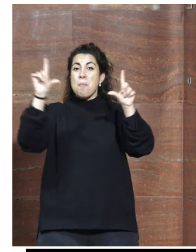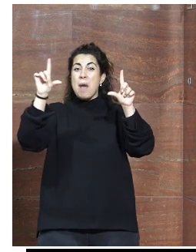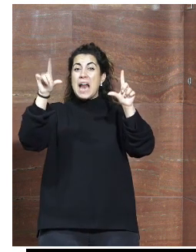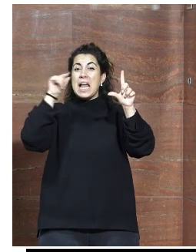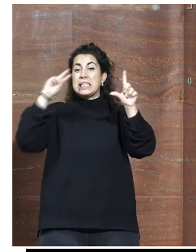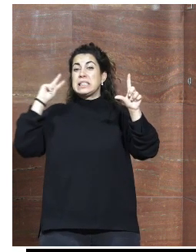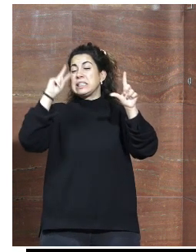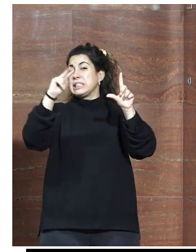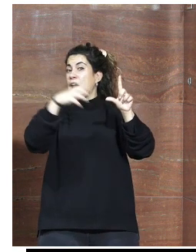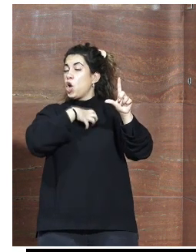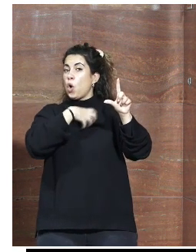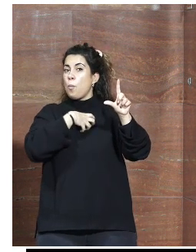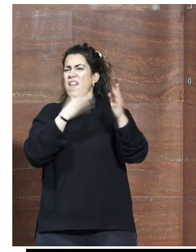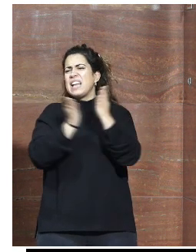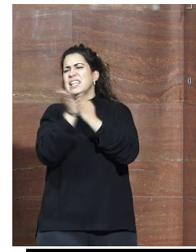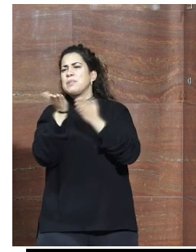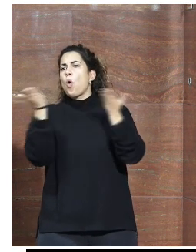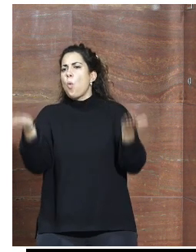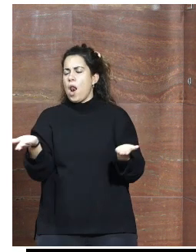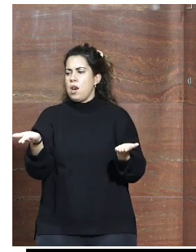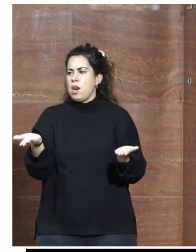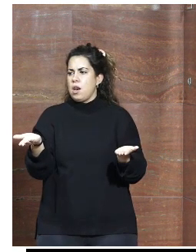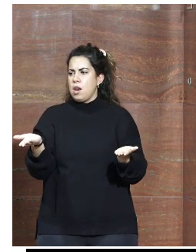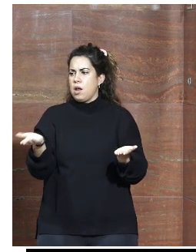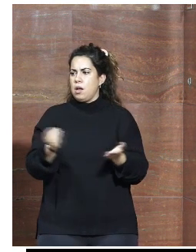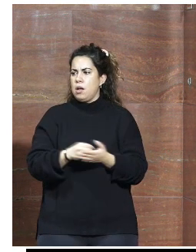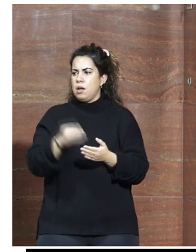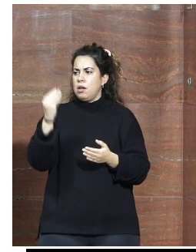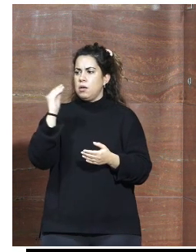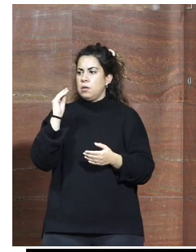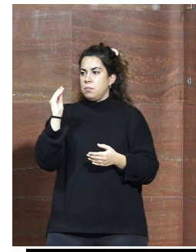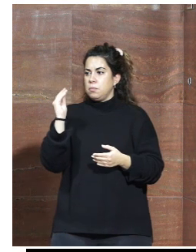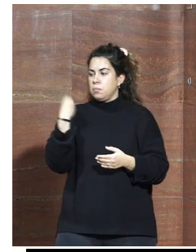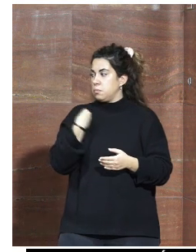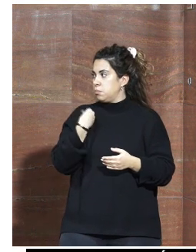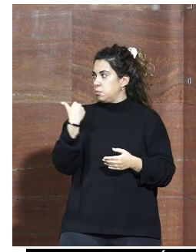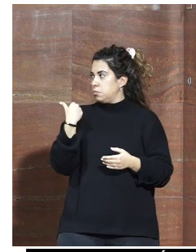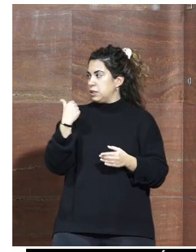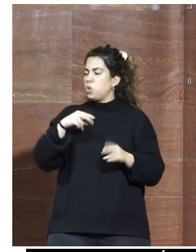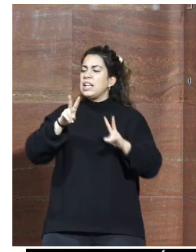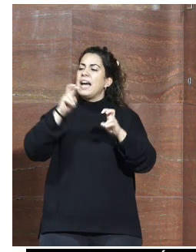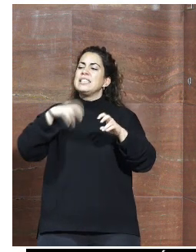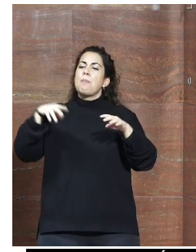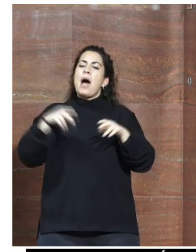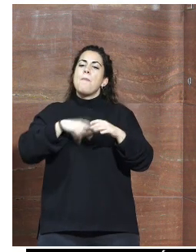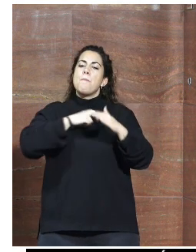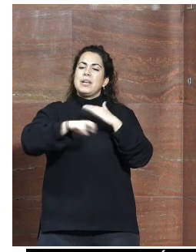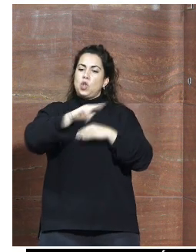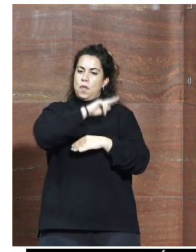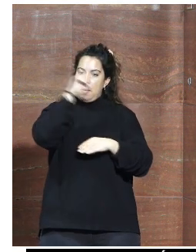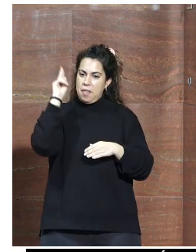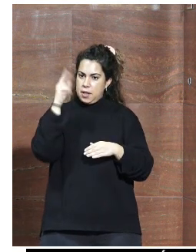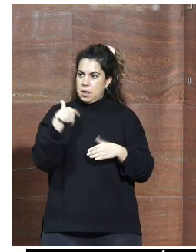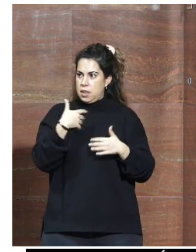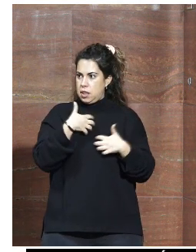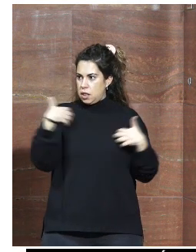Álvaro? Era cuando... Sí. Creo yo, la de la Gran Vía, ¿no? Estamos hablando del Metro de Madrid, ¿no? Sí. Y luego tengo otra pregunta, que